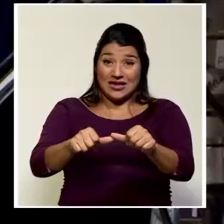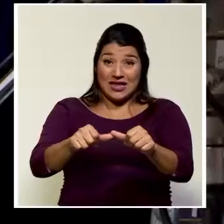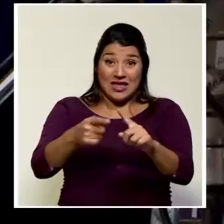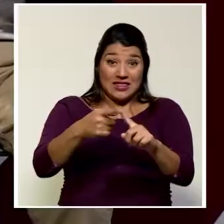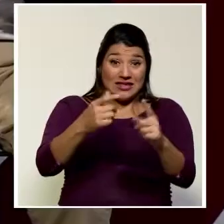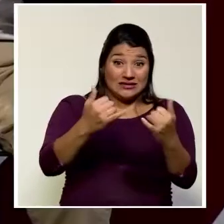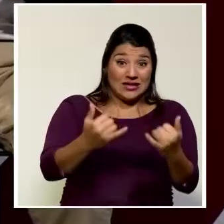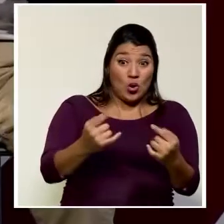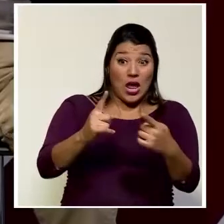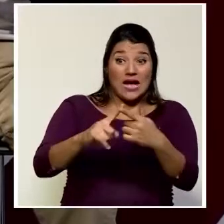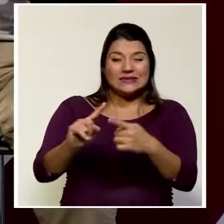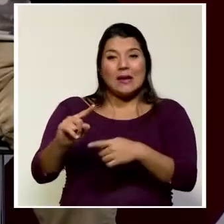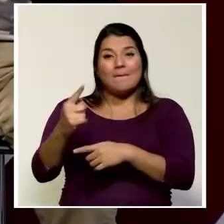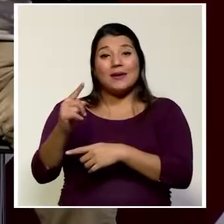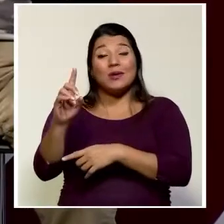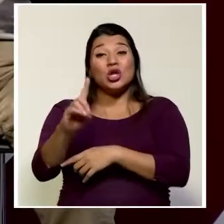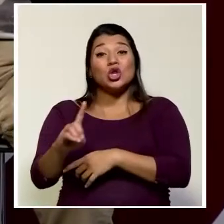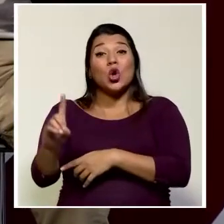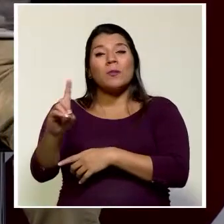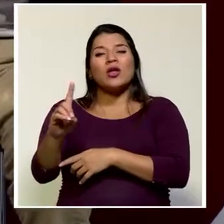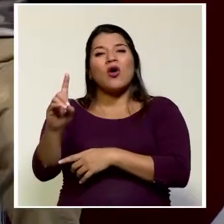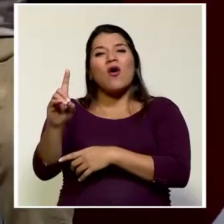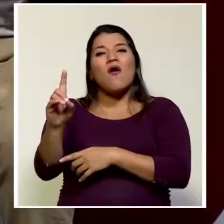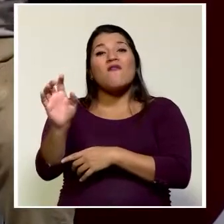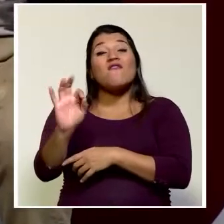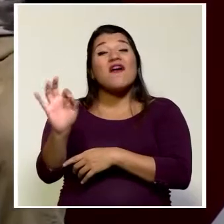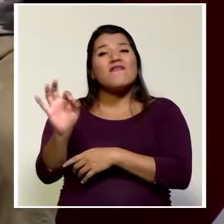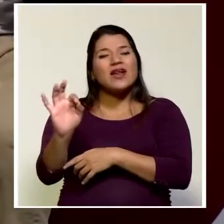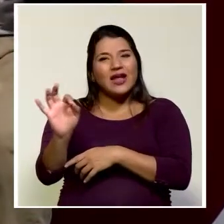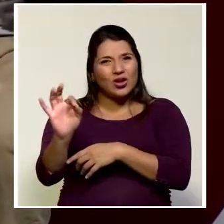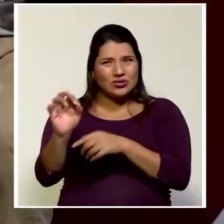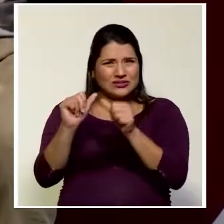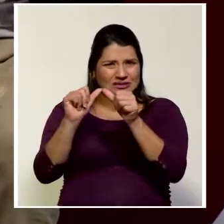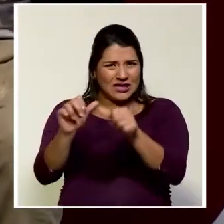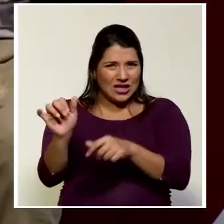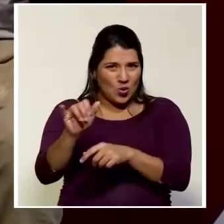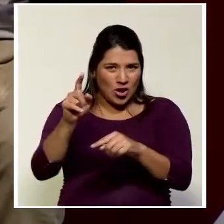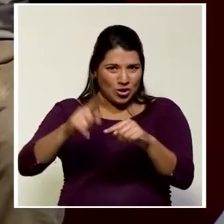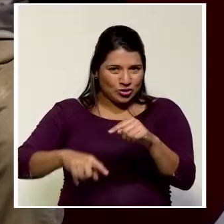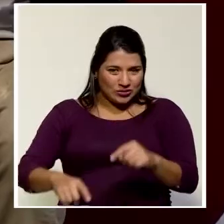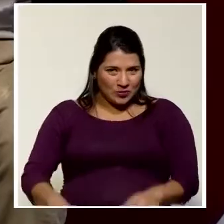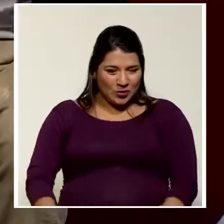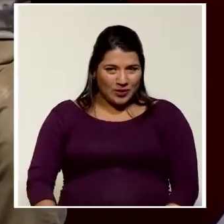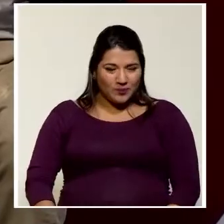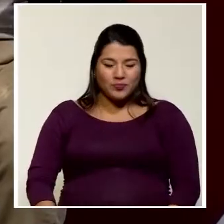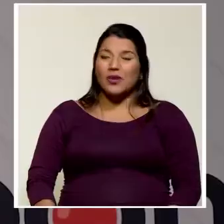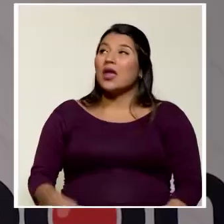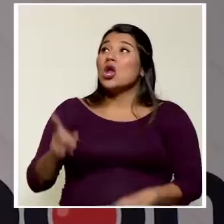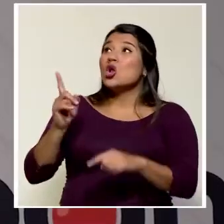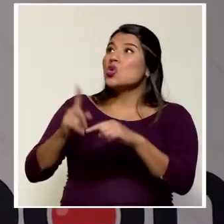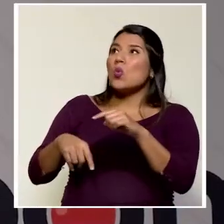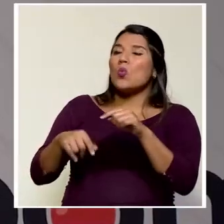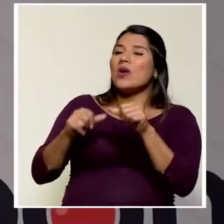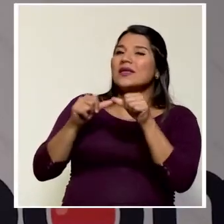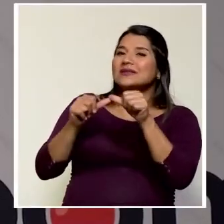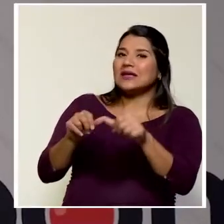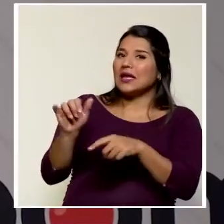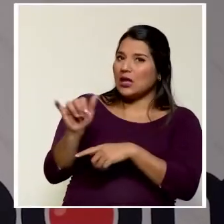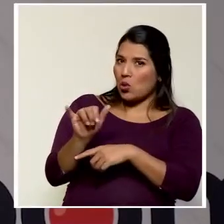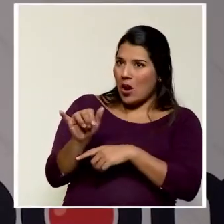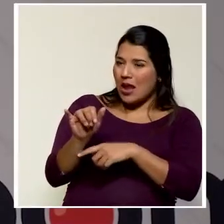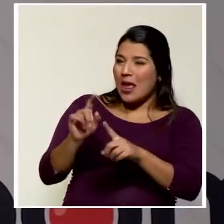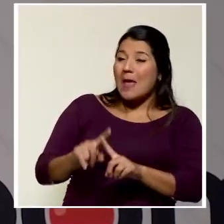primer domingo de febrero en esta misma vía. No solamente no puede transcurrir por ahí, Vilma, sino que se